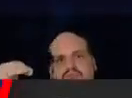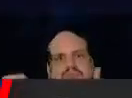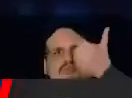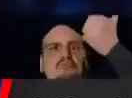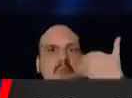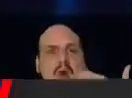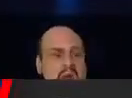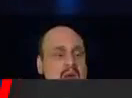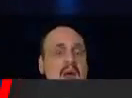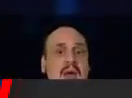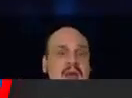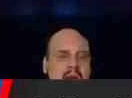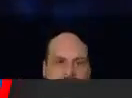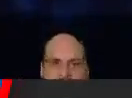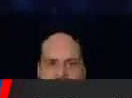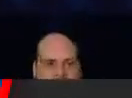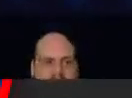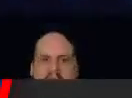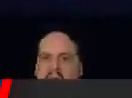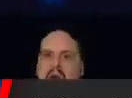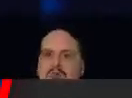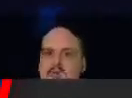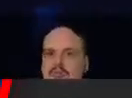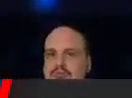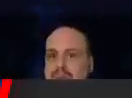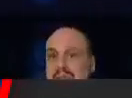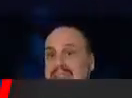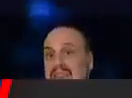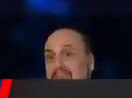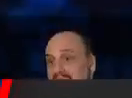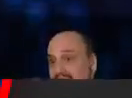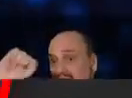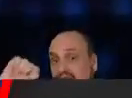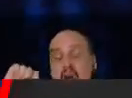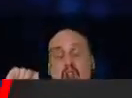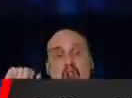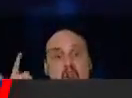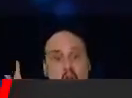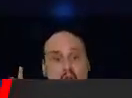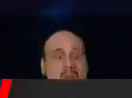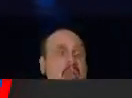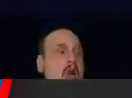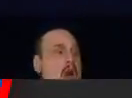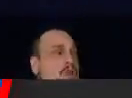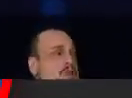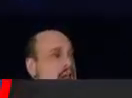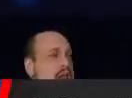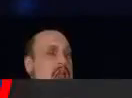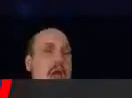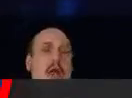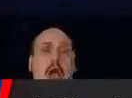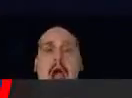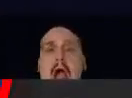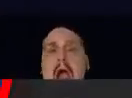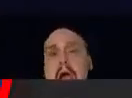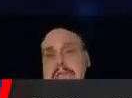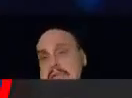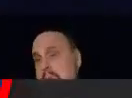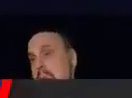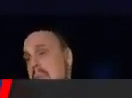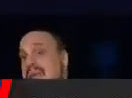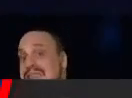avance cuando no hay inflación comprá sin sorpresas podés comprar una casa sin inflación no la